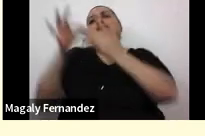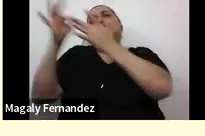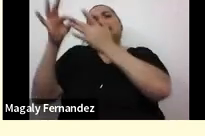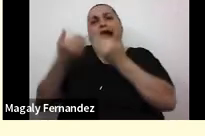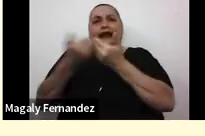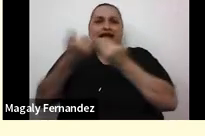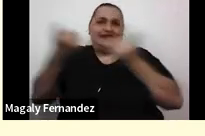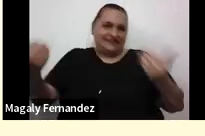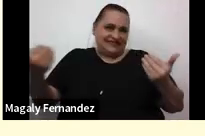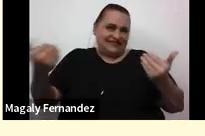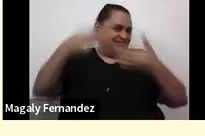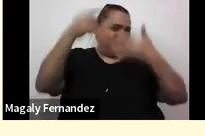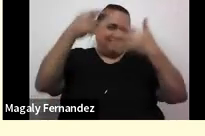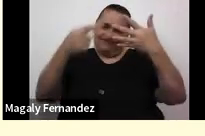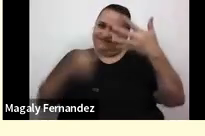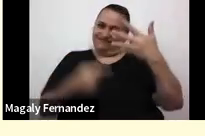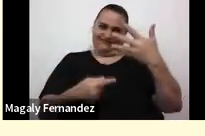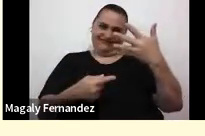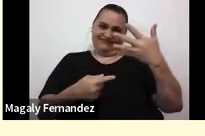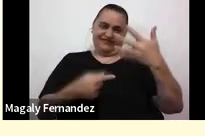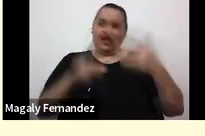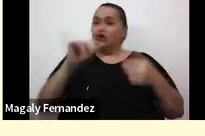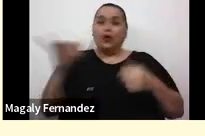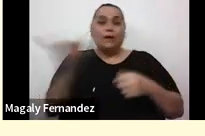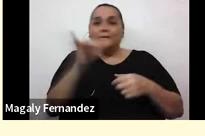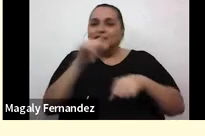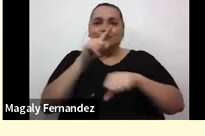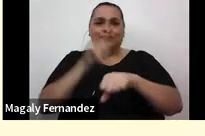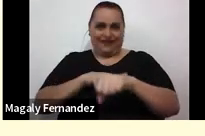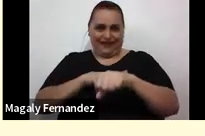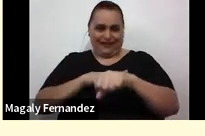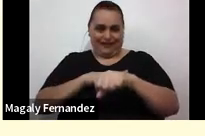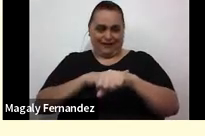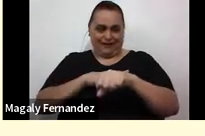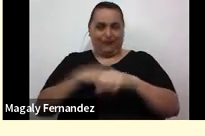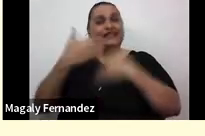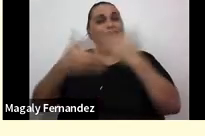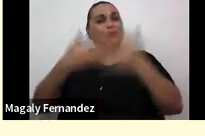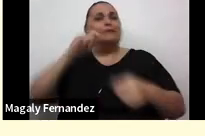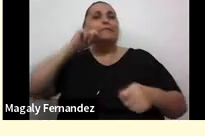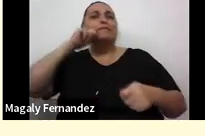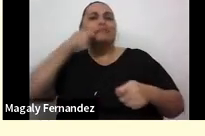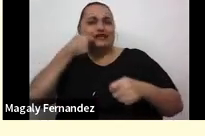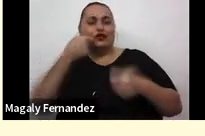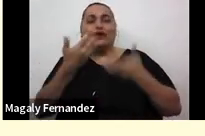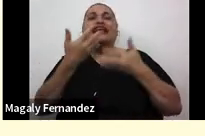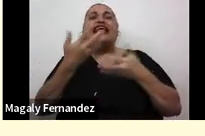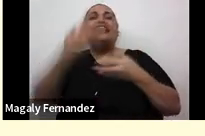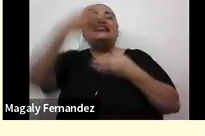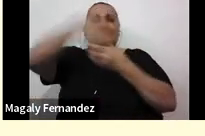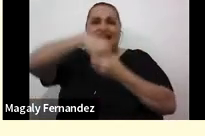etcétera verdad no no en el mismo tiempo luego viene el paradigma de la de la integración